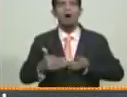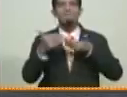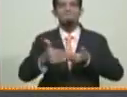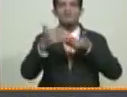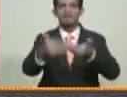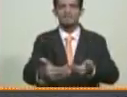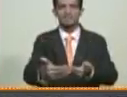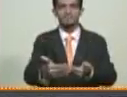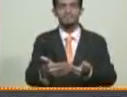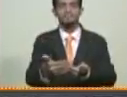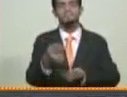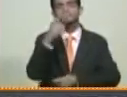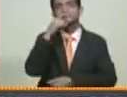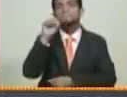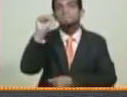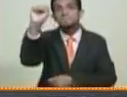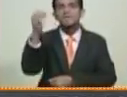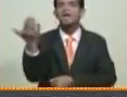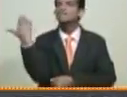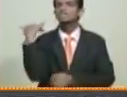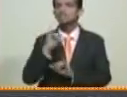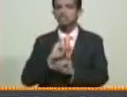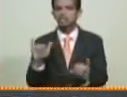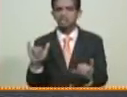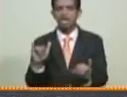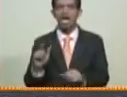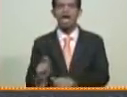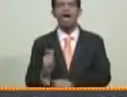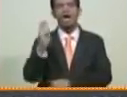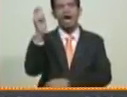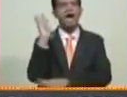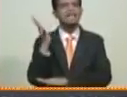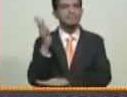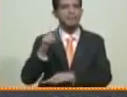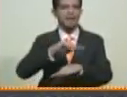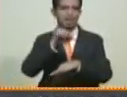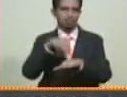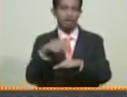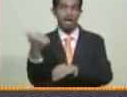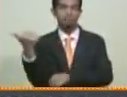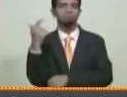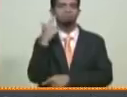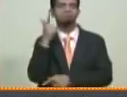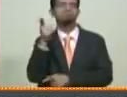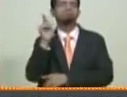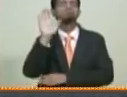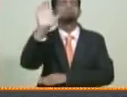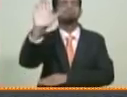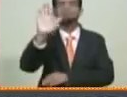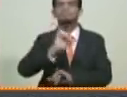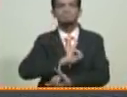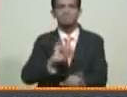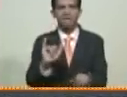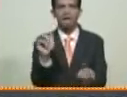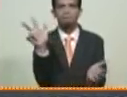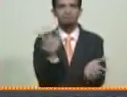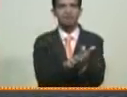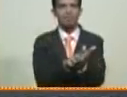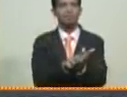Nicolás Maduro pasó por la Asamblea Nacional Constituyente, allí fue juramentado por quien llamó a las elecciones y el 10 de